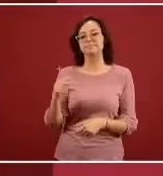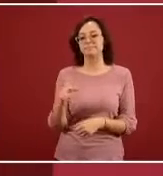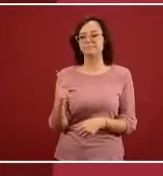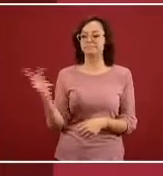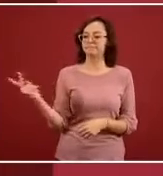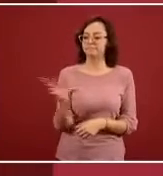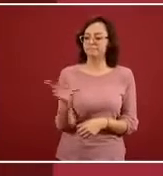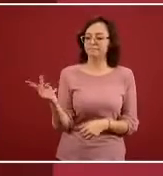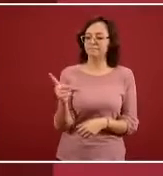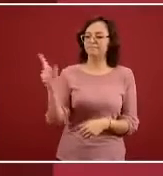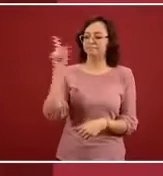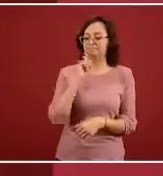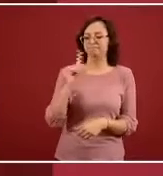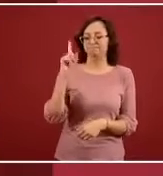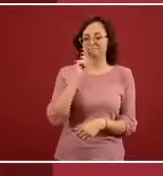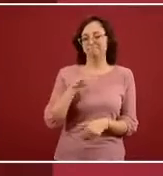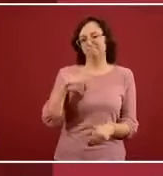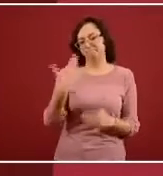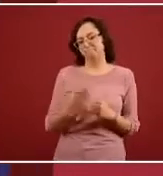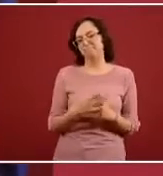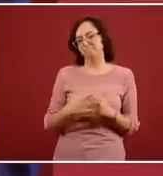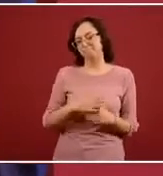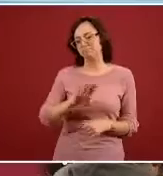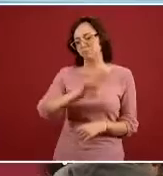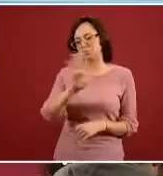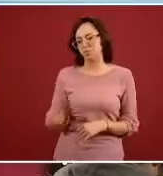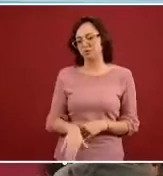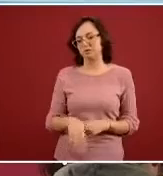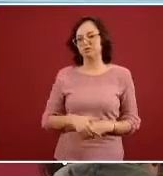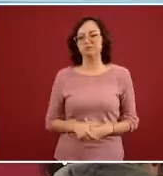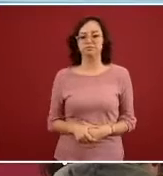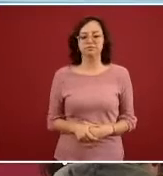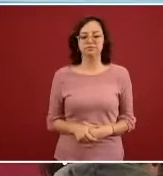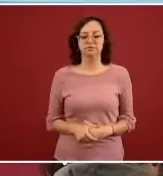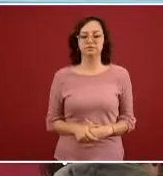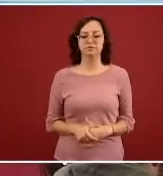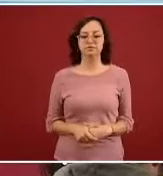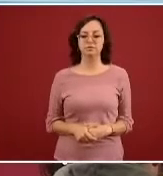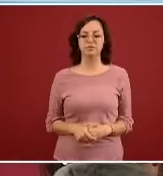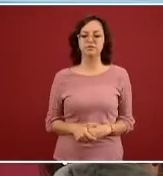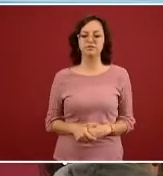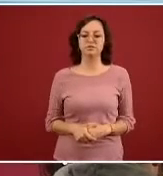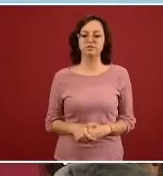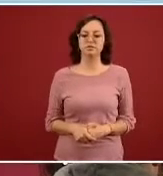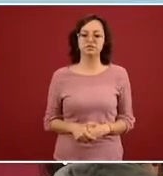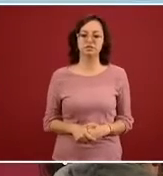dos primeras muertes en mujeres embarazadas. La siguiente, por favor.